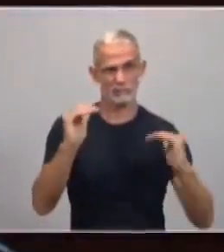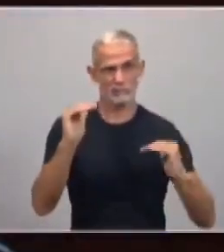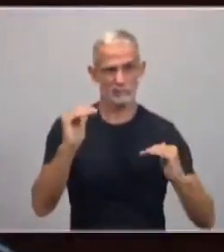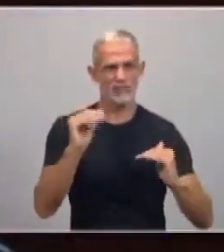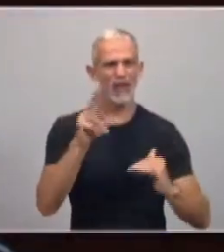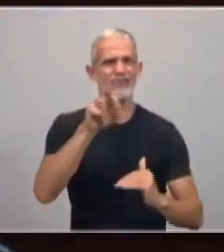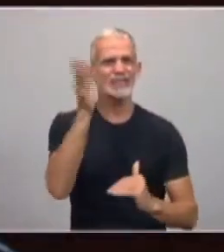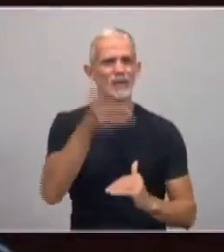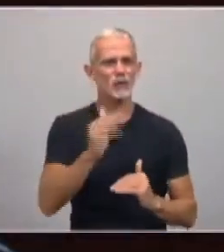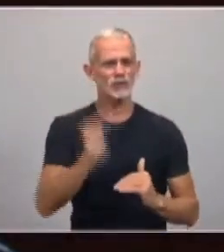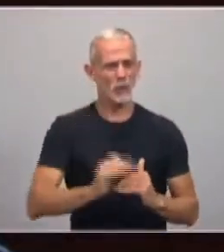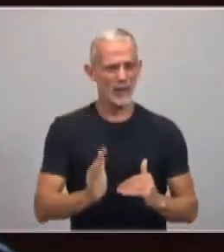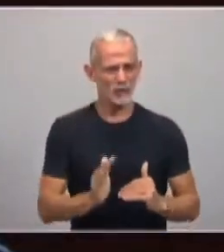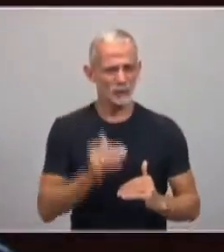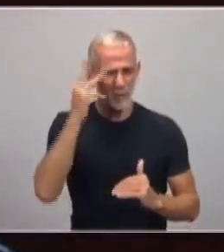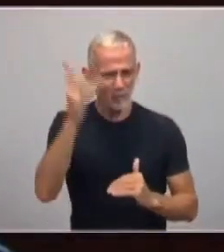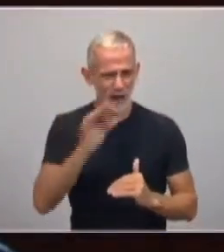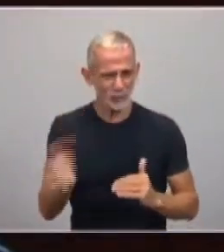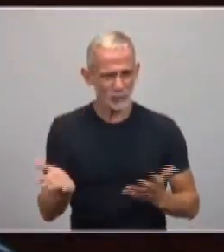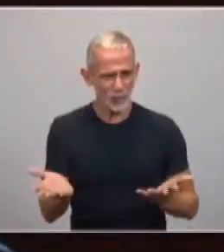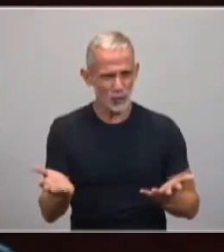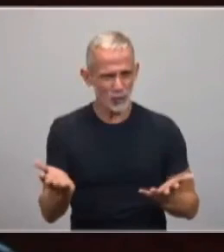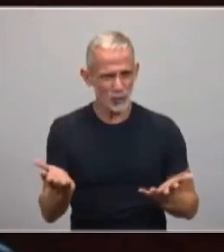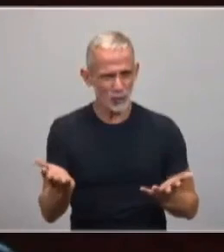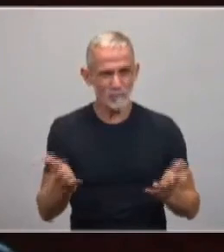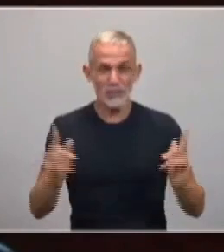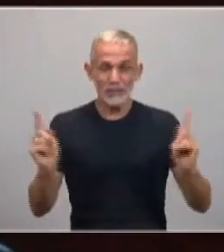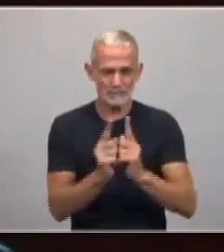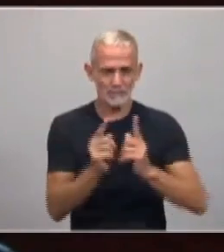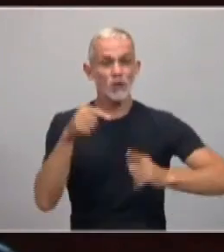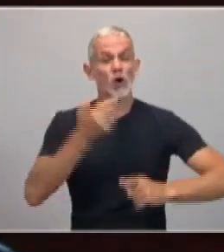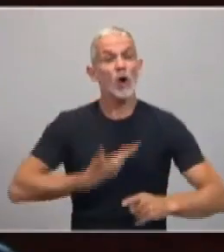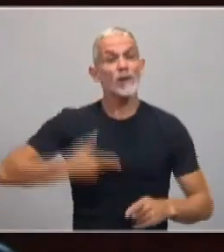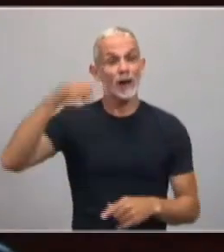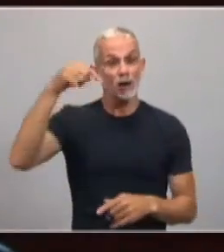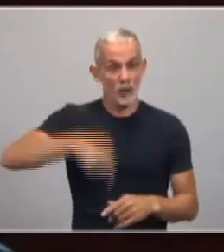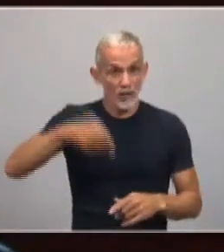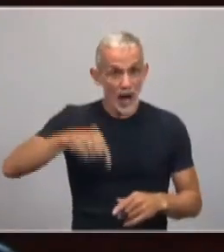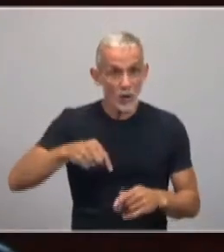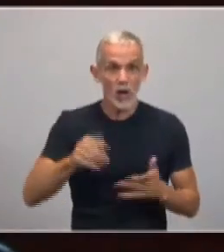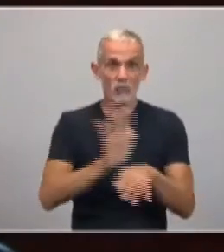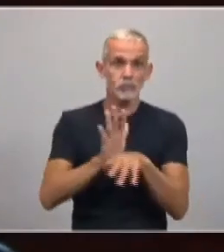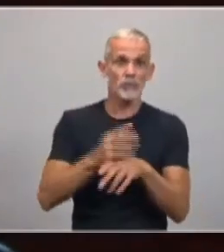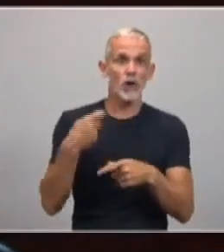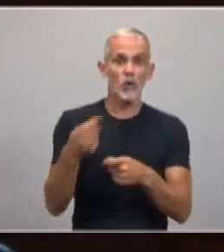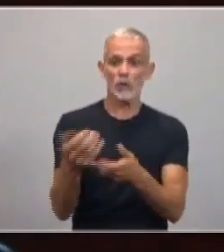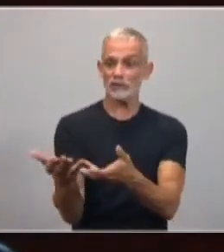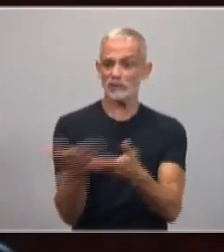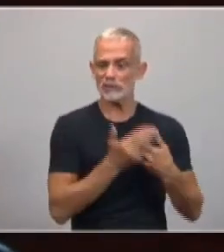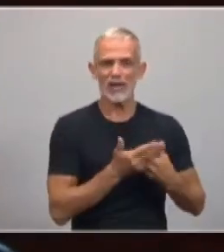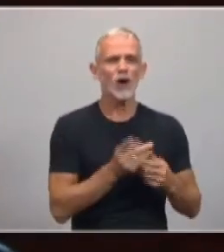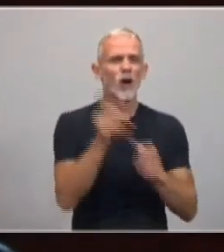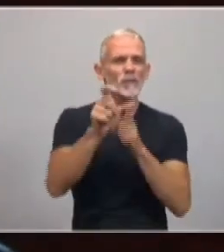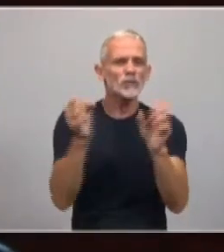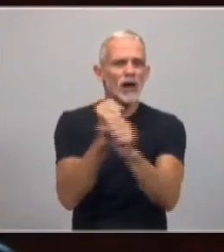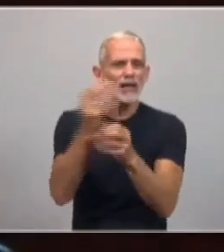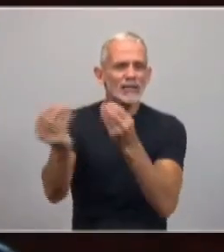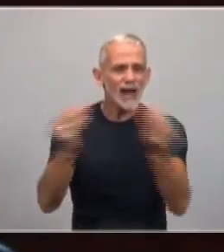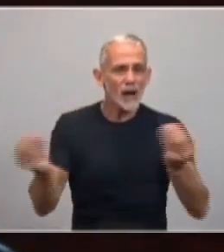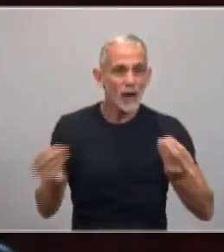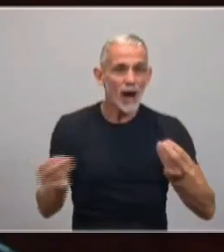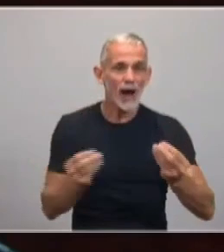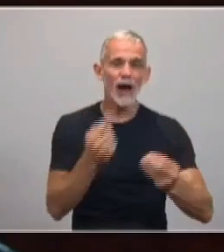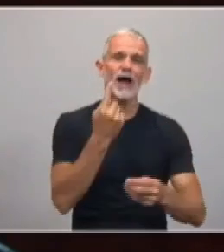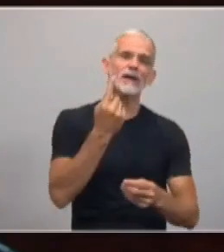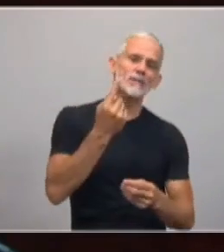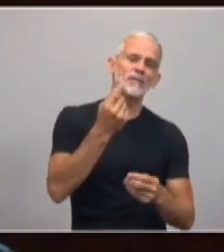más del 30%. En síntesis, el gobierno actual le quitó a los jubilados y a los trabajadores un